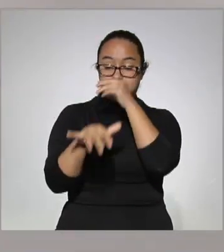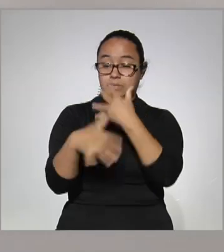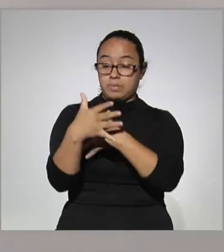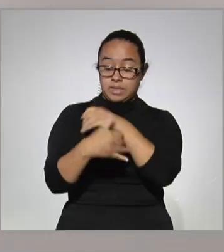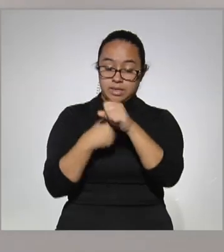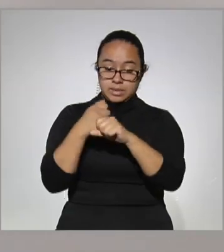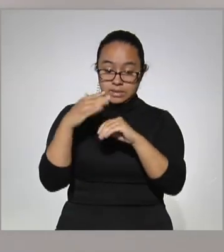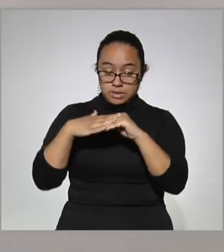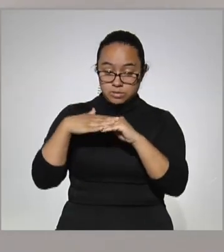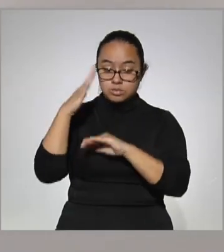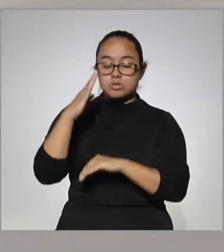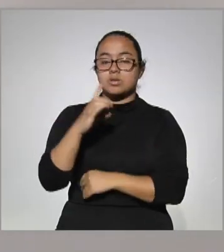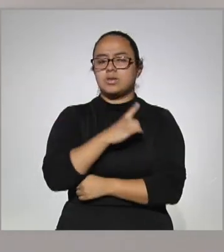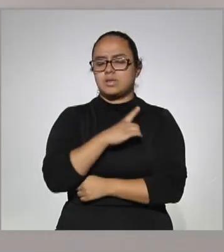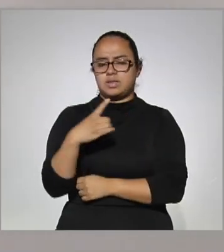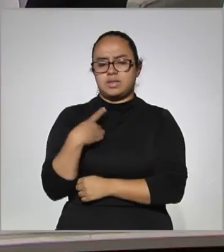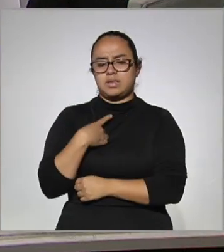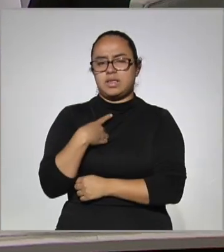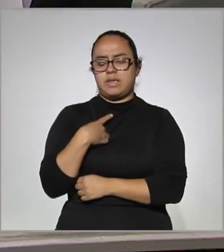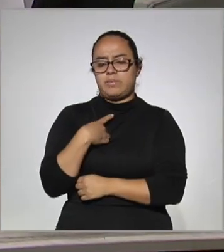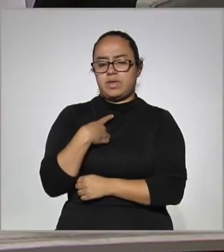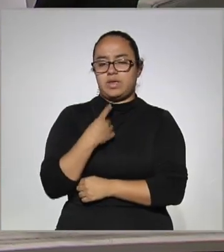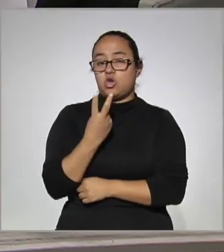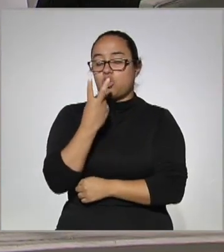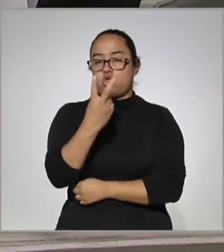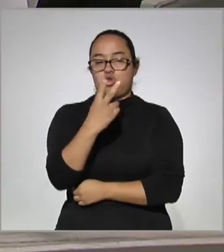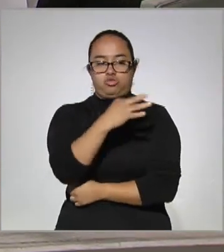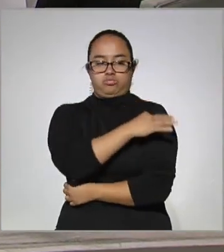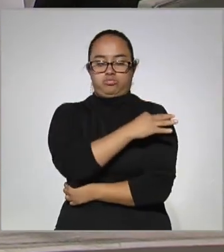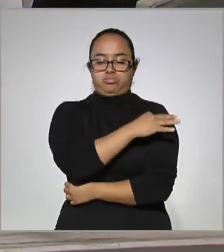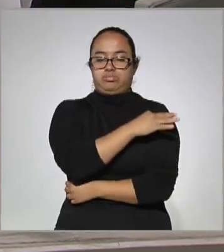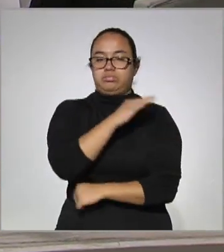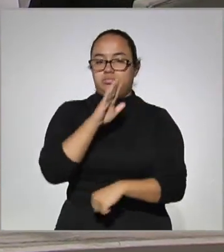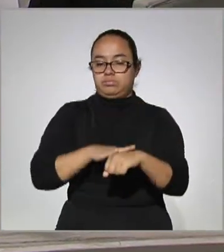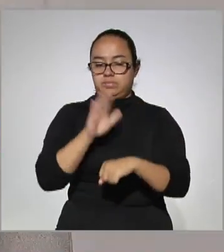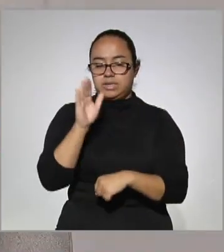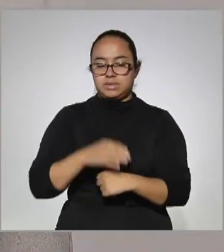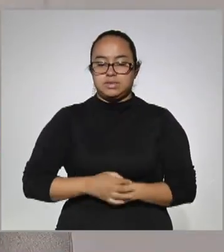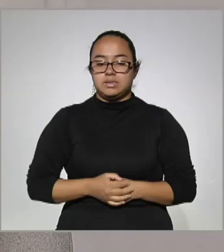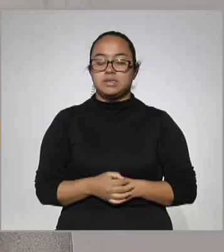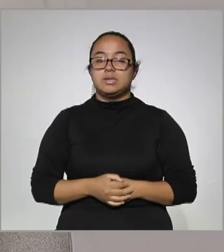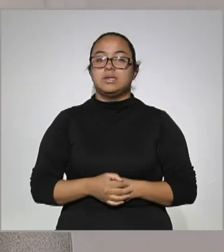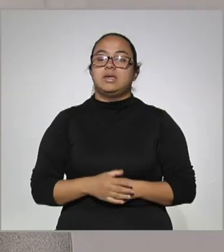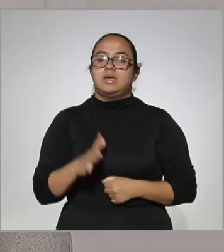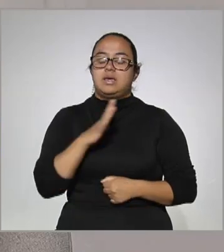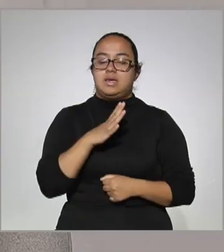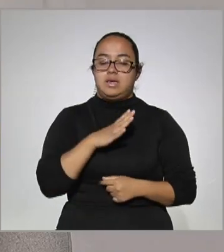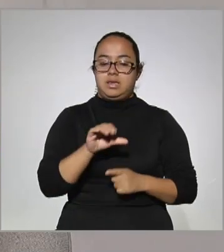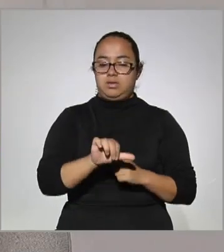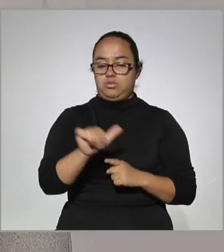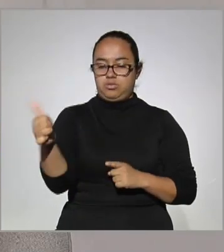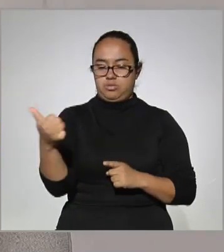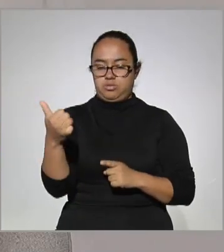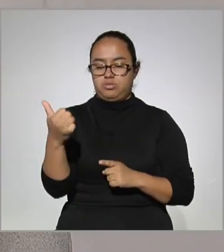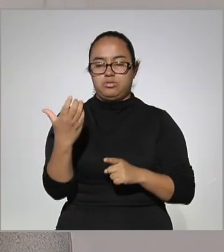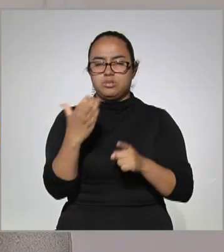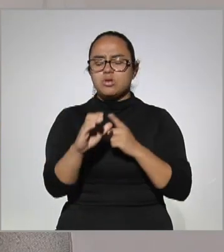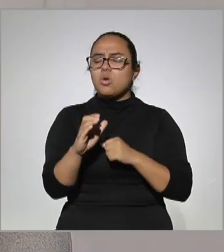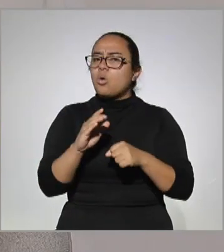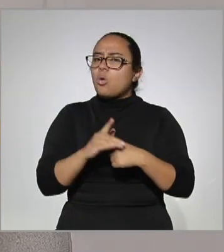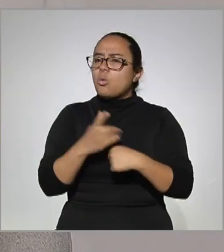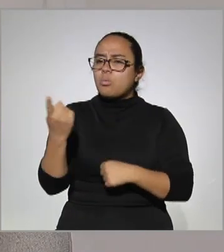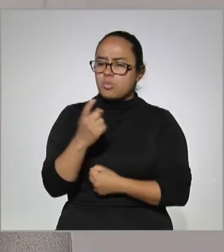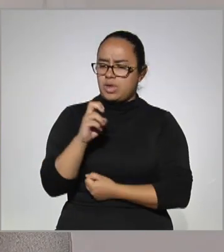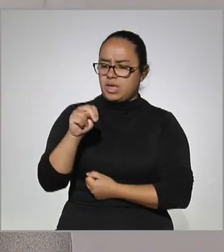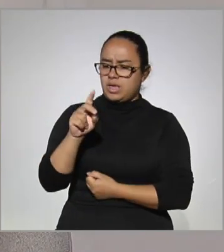años también tendría que recibir 2 dosis adicionales. Bien, tenemos a De León Campos que quiere saber por qué el endometrio